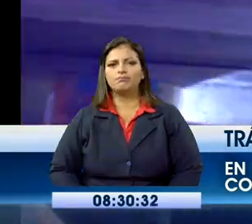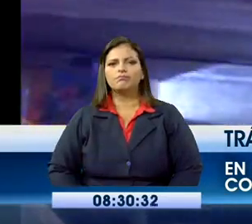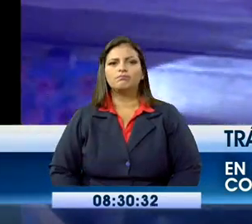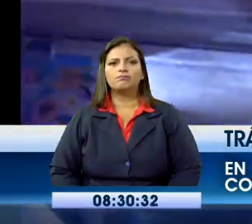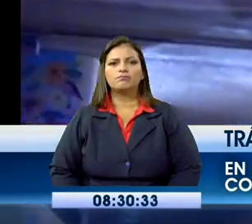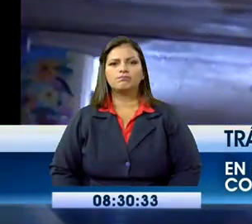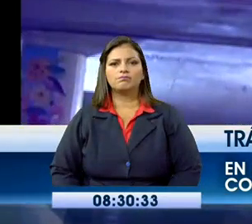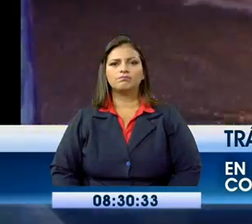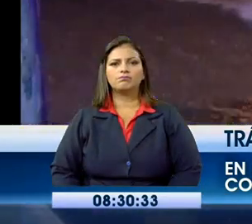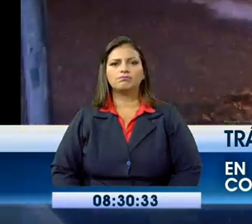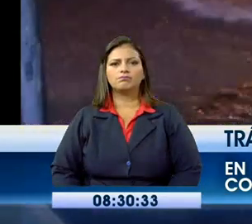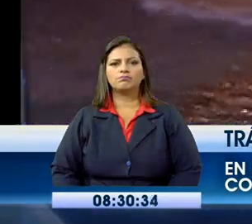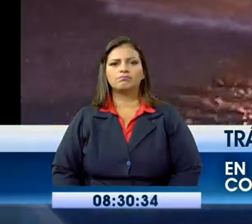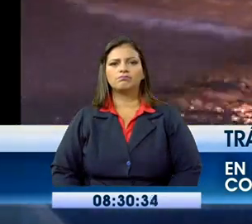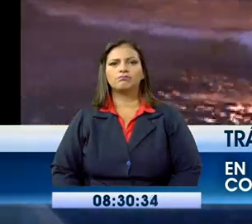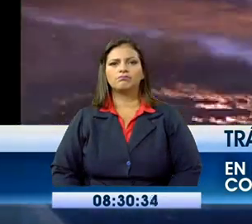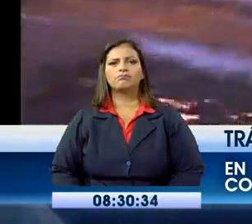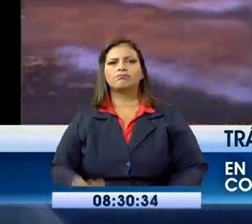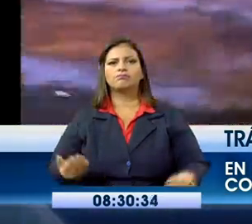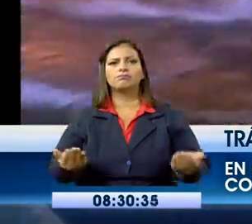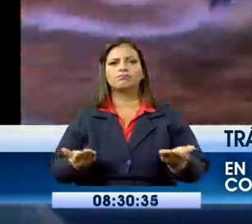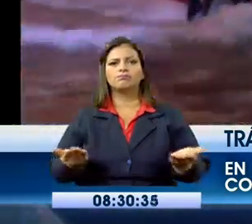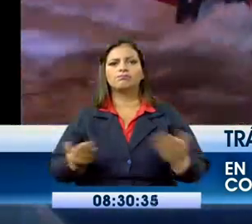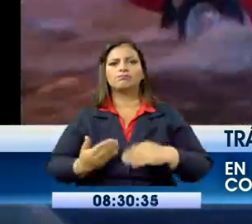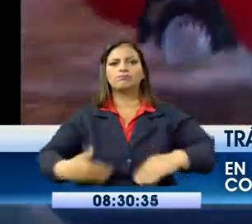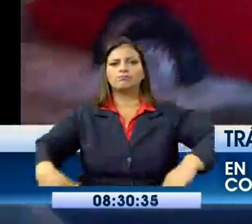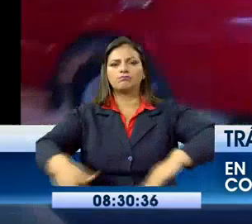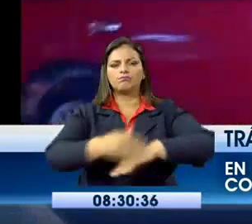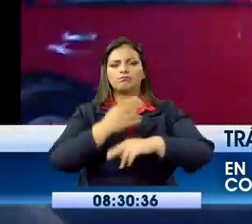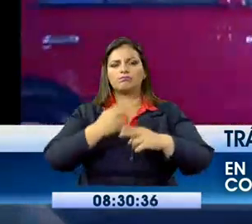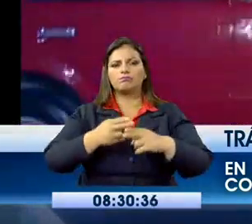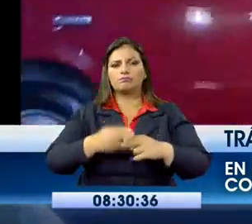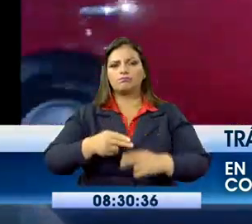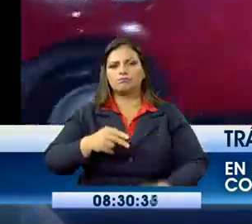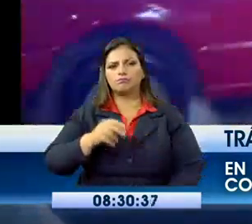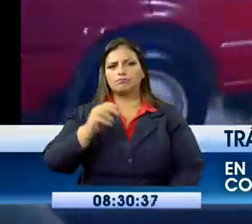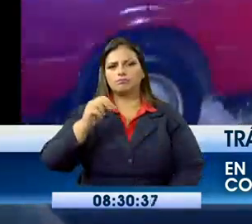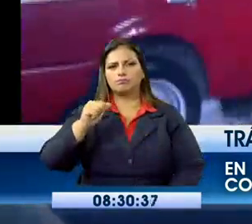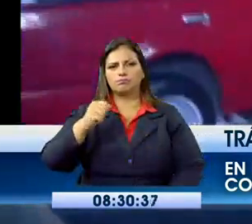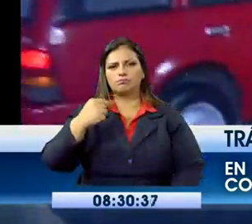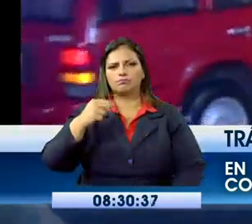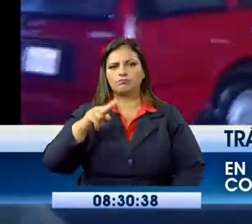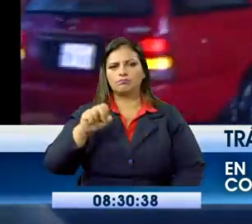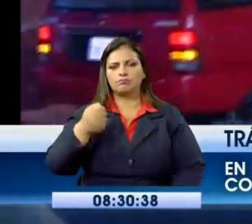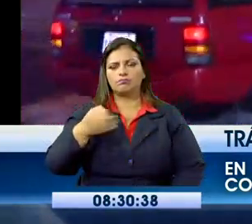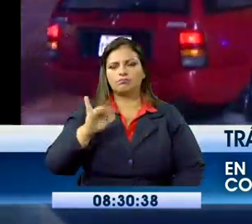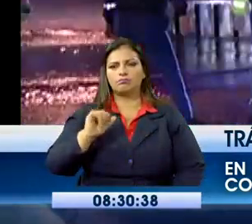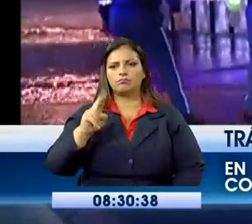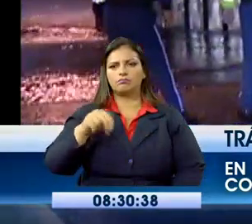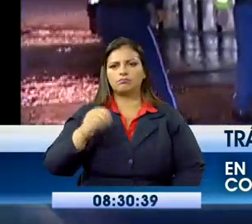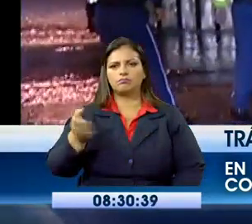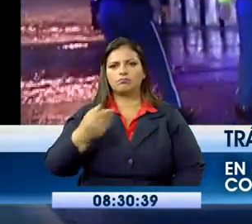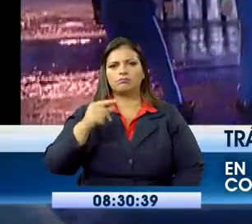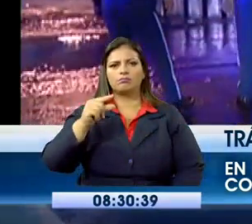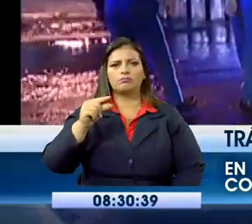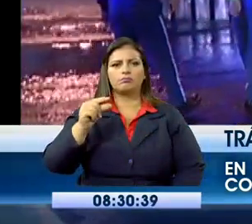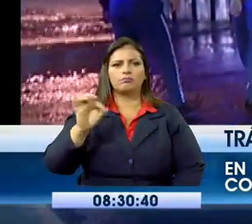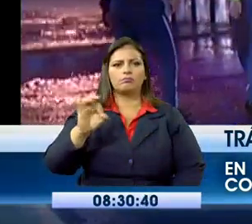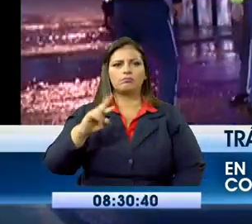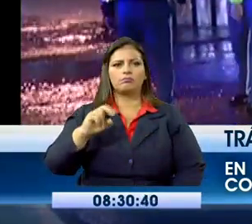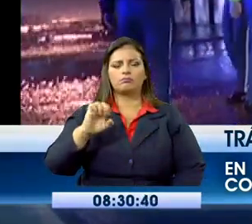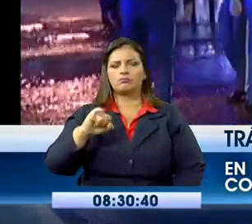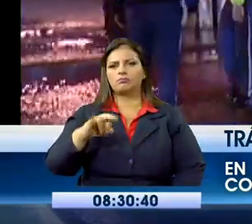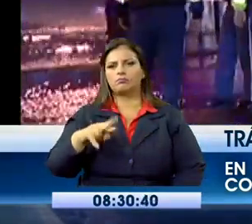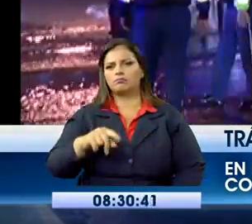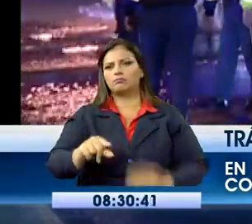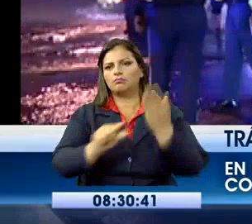El percance se produjo en la intersección de la avenida Agustín Freire y Rodolfo Vaquerizo Nazure en la ciudadela La Garzota, al norte de Guayaquil. El conductor